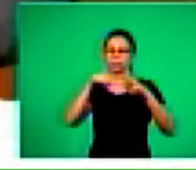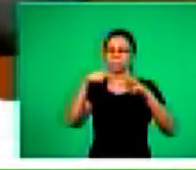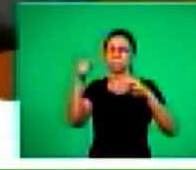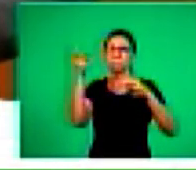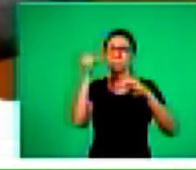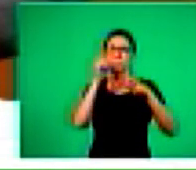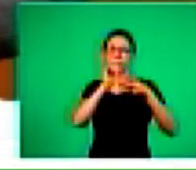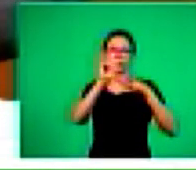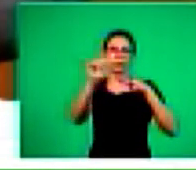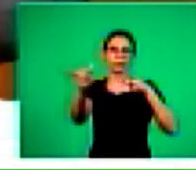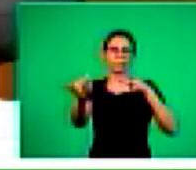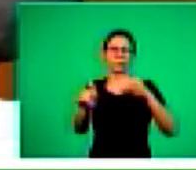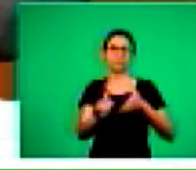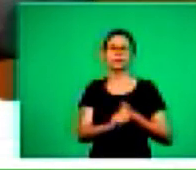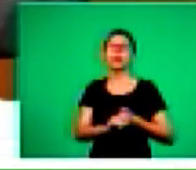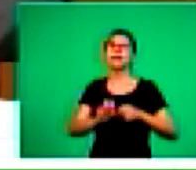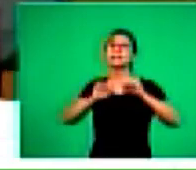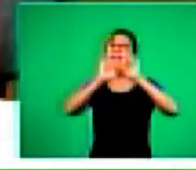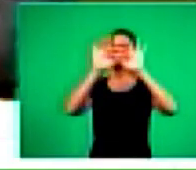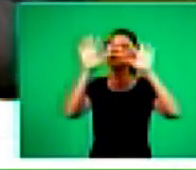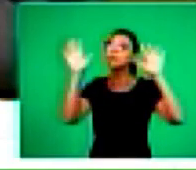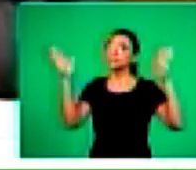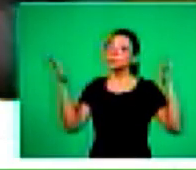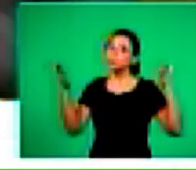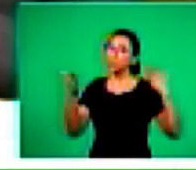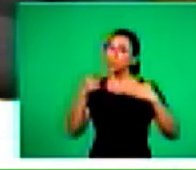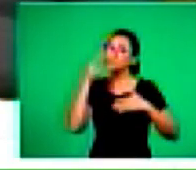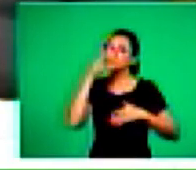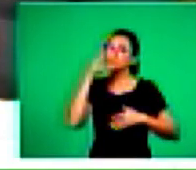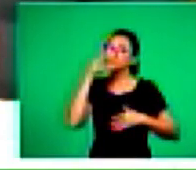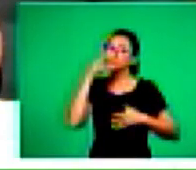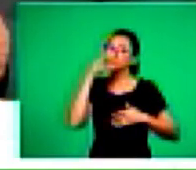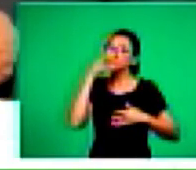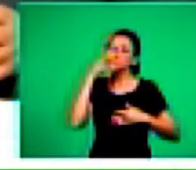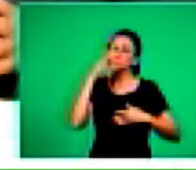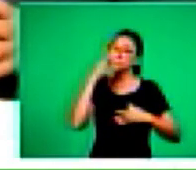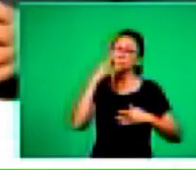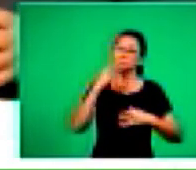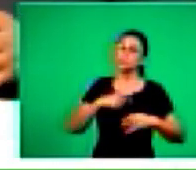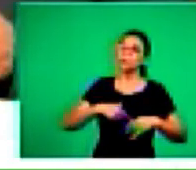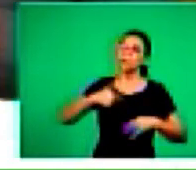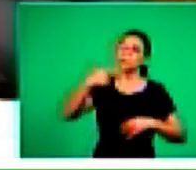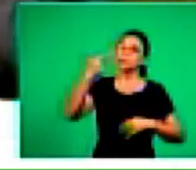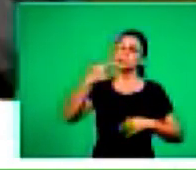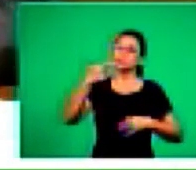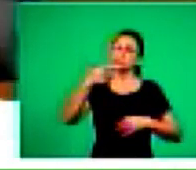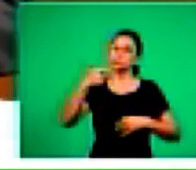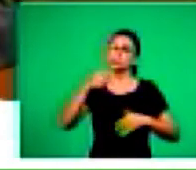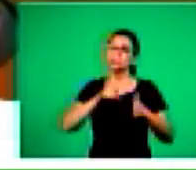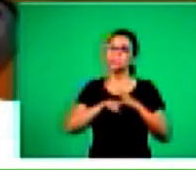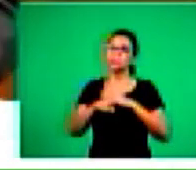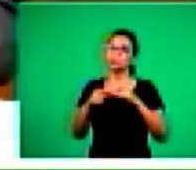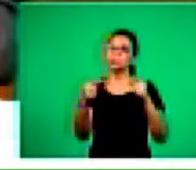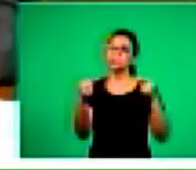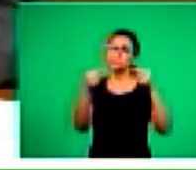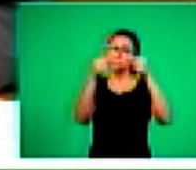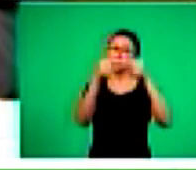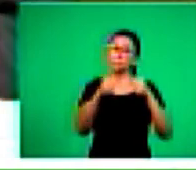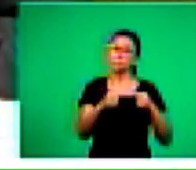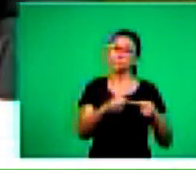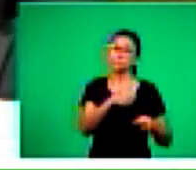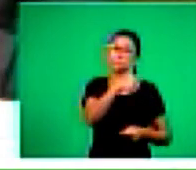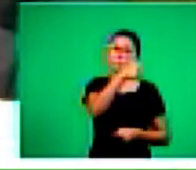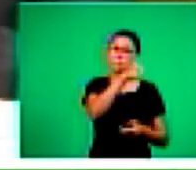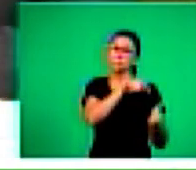los hermanos en la segunda pregunta que está relacionado con la primera entonces vamos a la segunda para